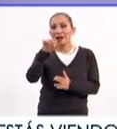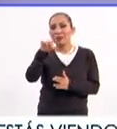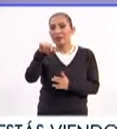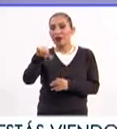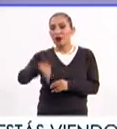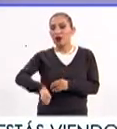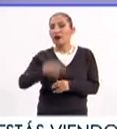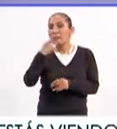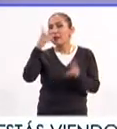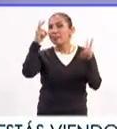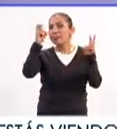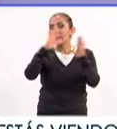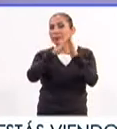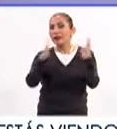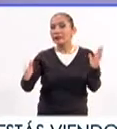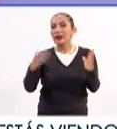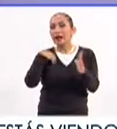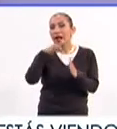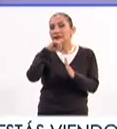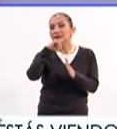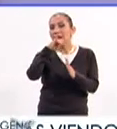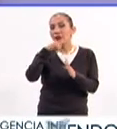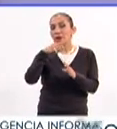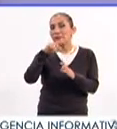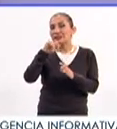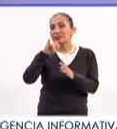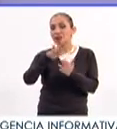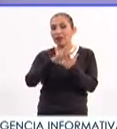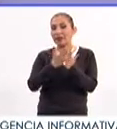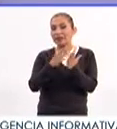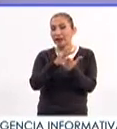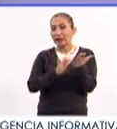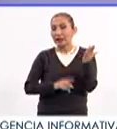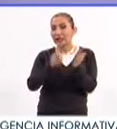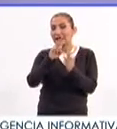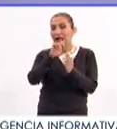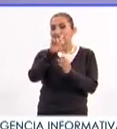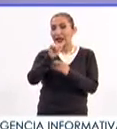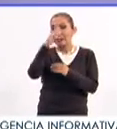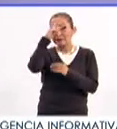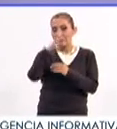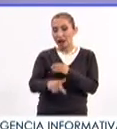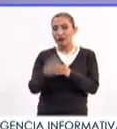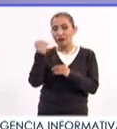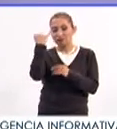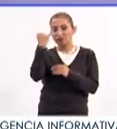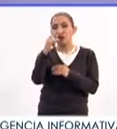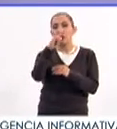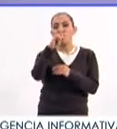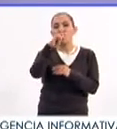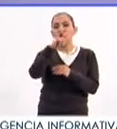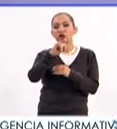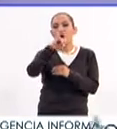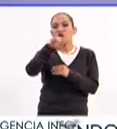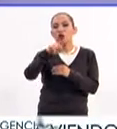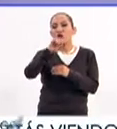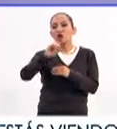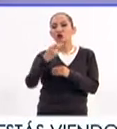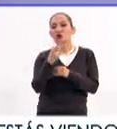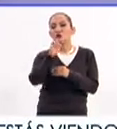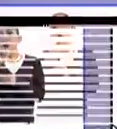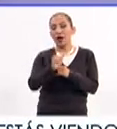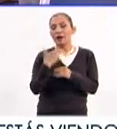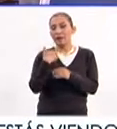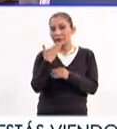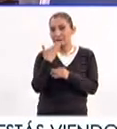nos va a hablar del libro El Estado Mestizo, Literatura y Raza en México, del autor Lunt Joshua. Muy buenos días, Javier.